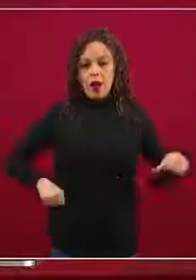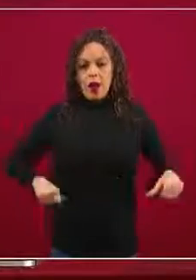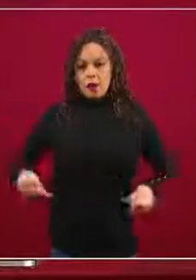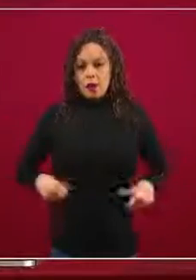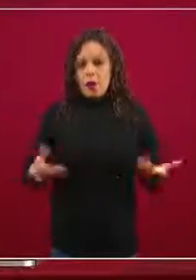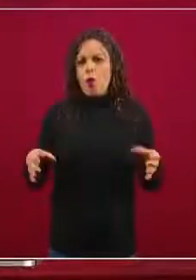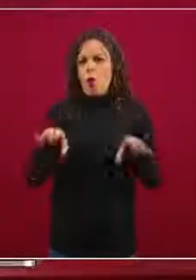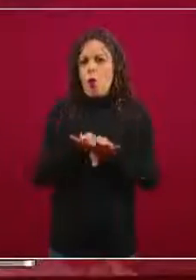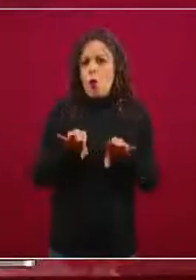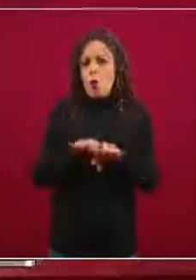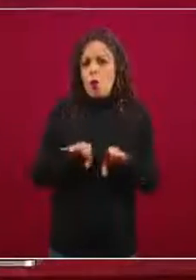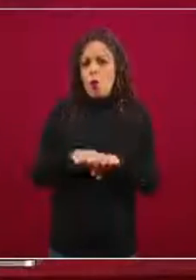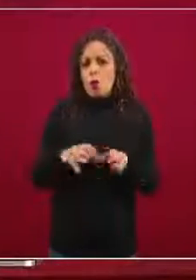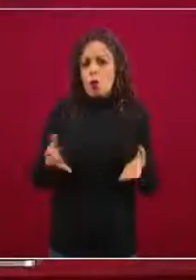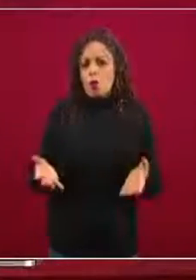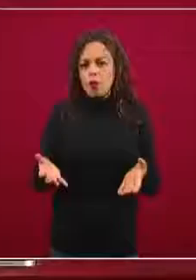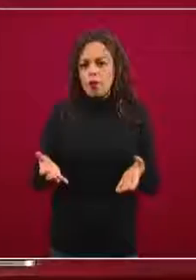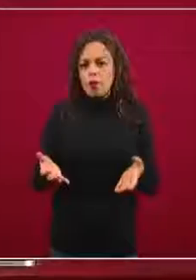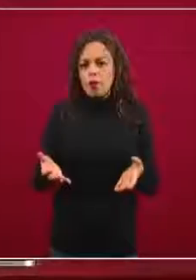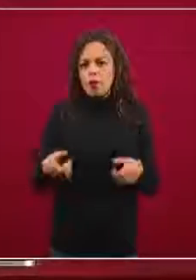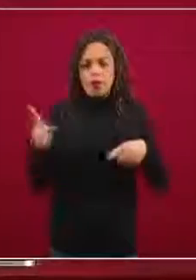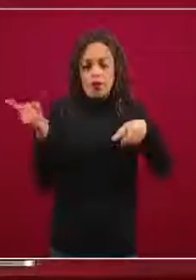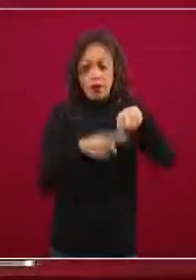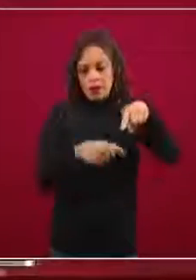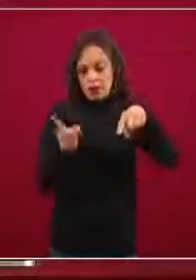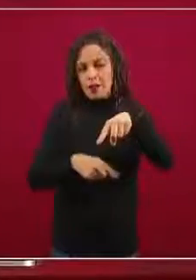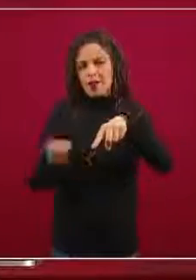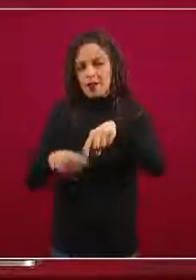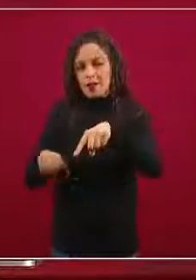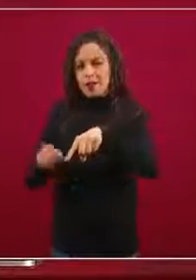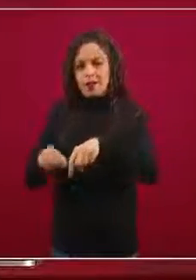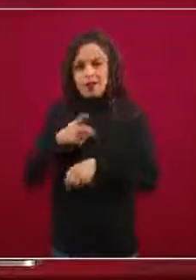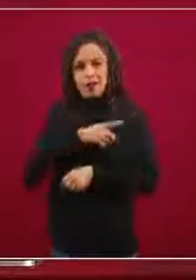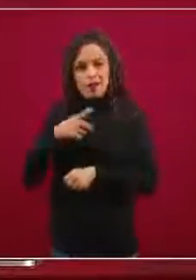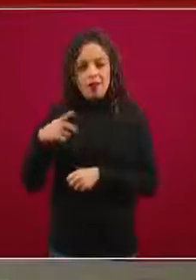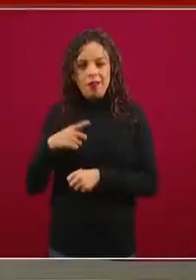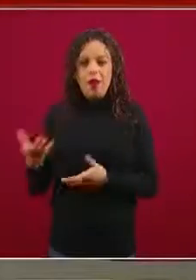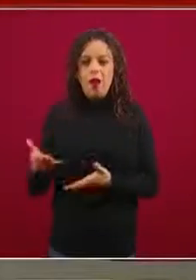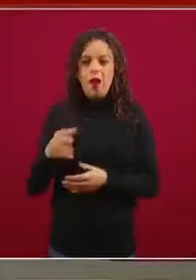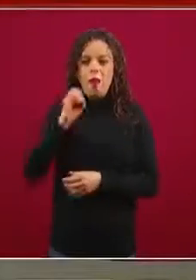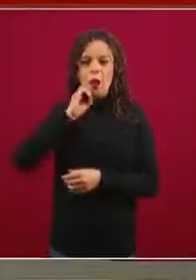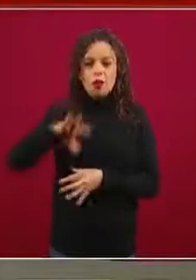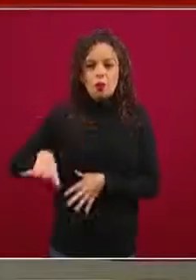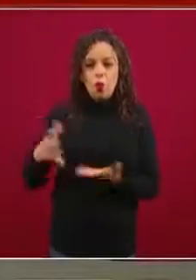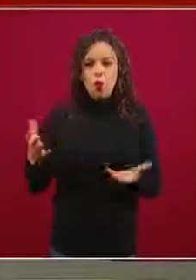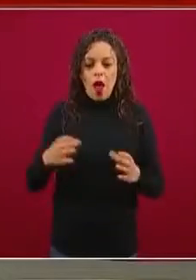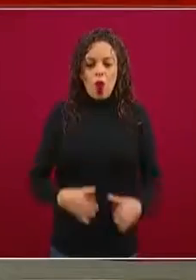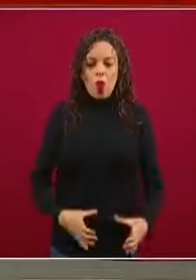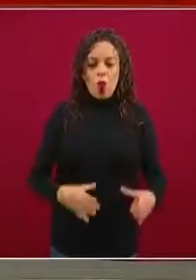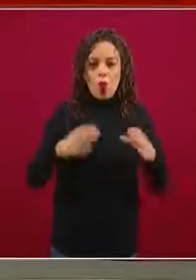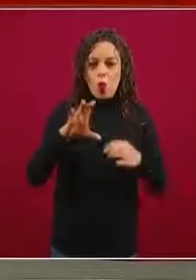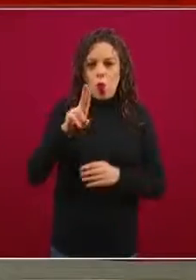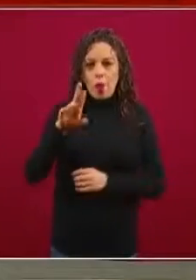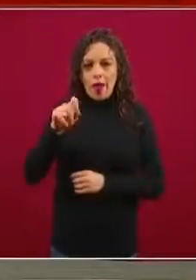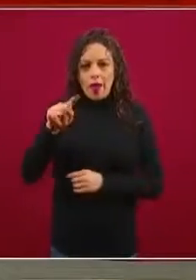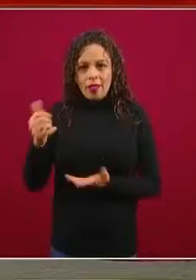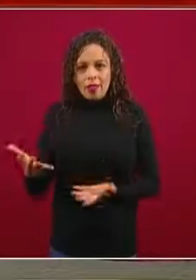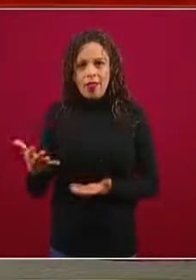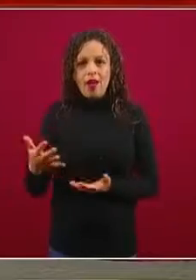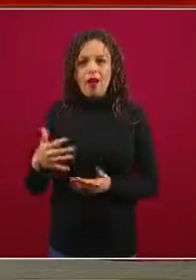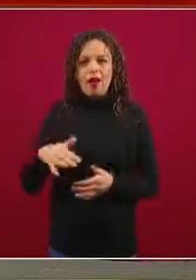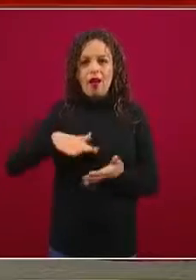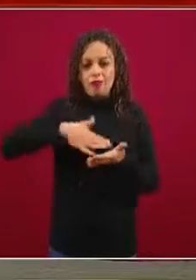es descacharrizar, aproveche para quitar basura, cacharros, cubetas,